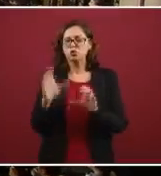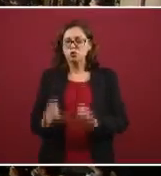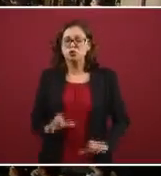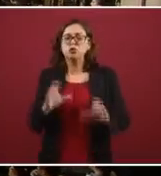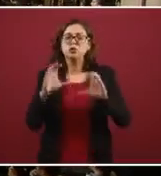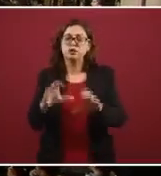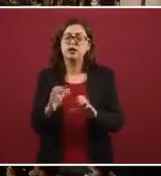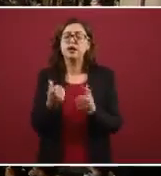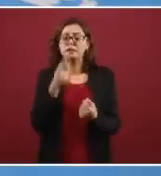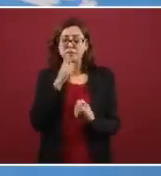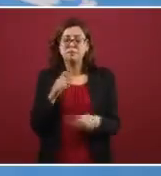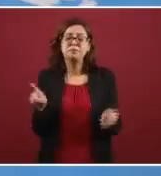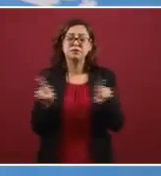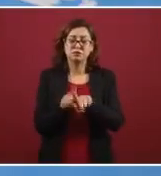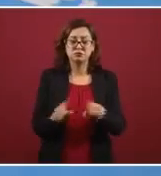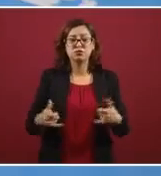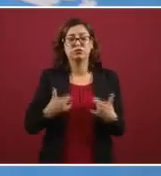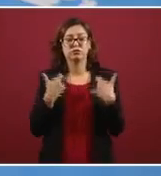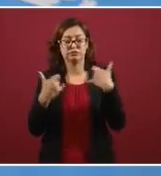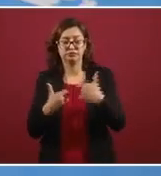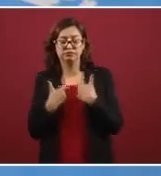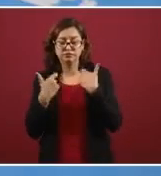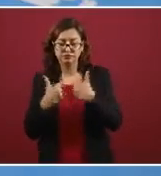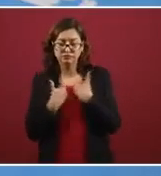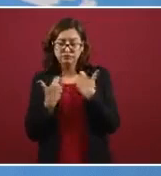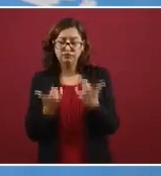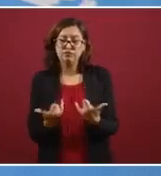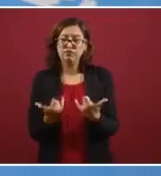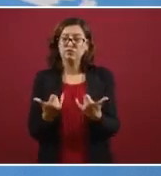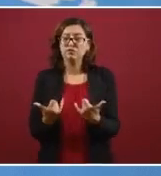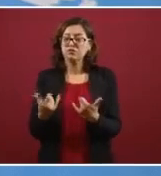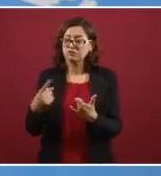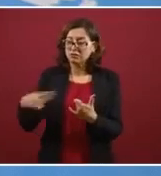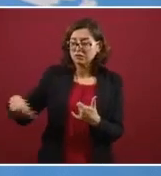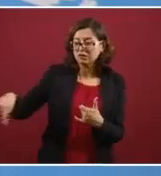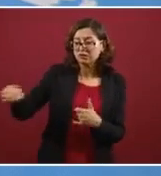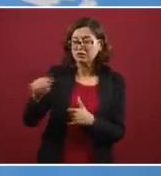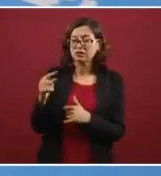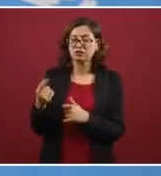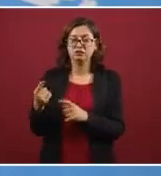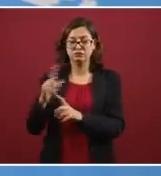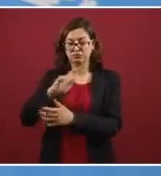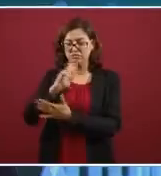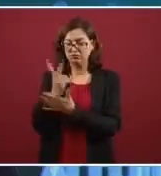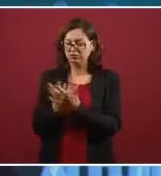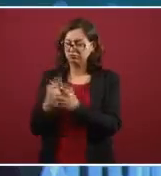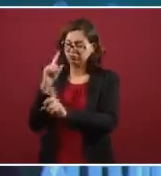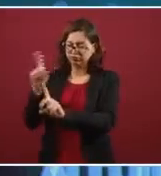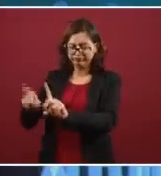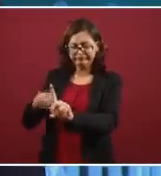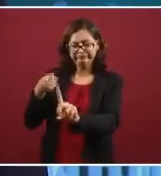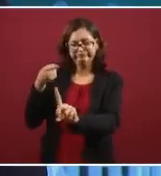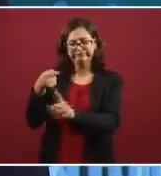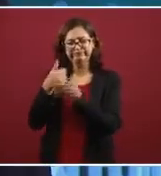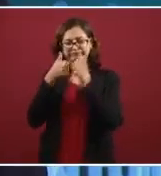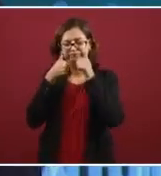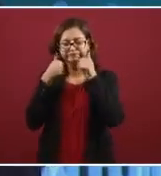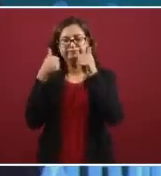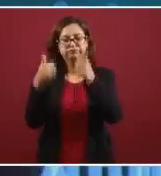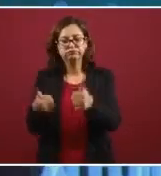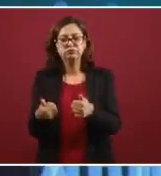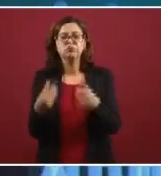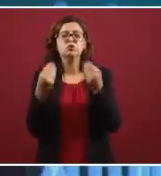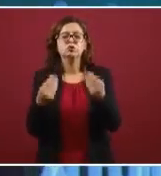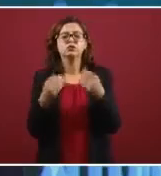las necesidades de nuestros jóvenes, que han sido un hilo conductor de sus programas, señor presidente? Y ahí yo felicito a